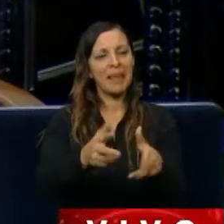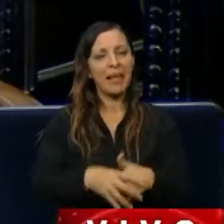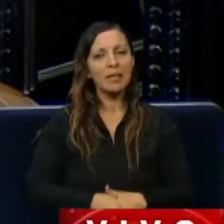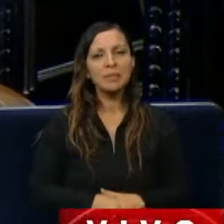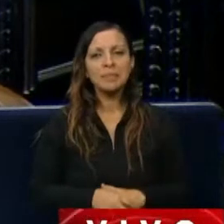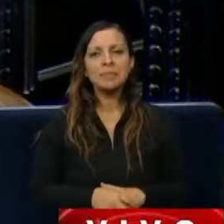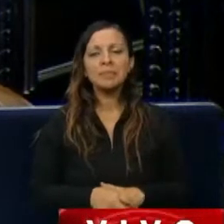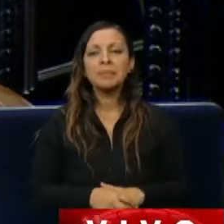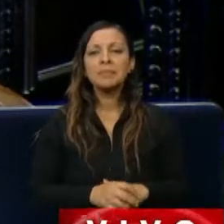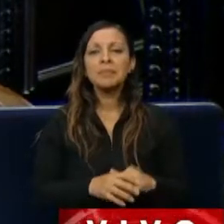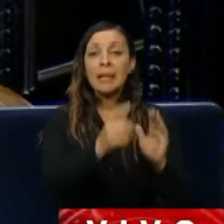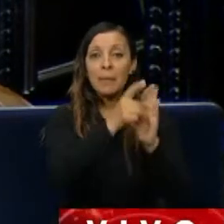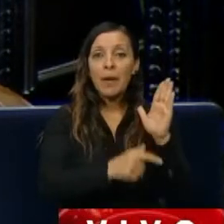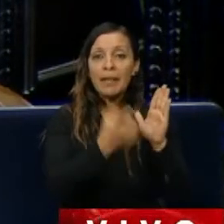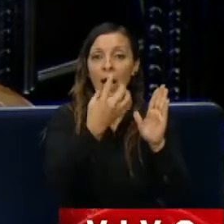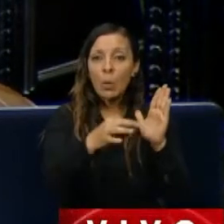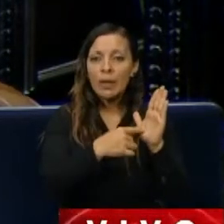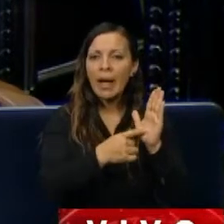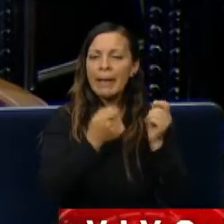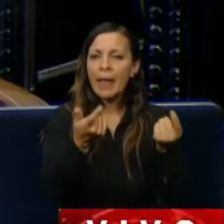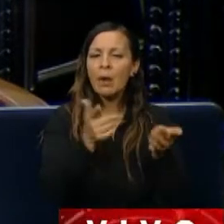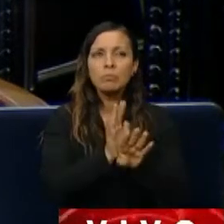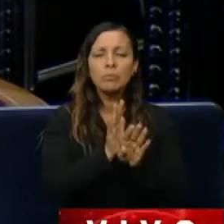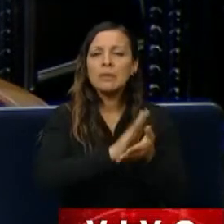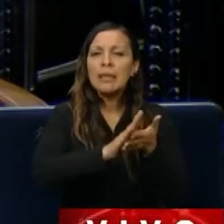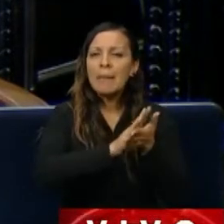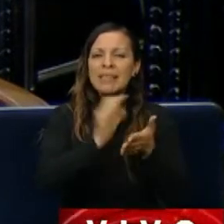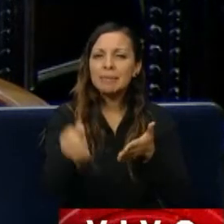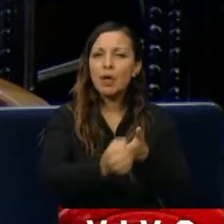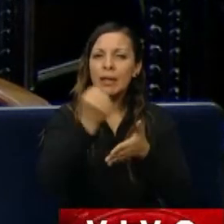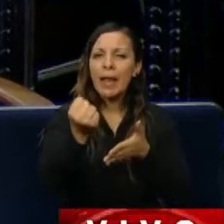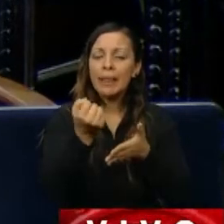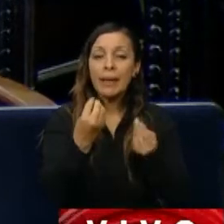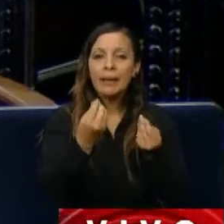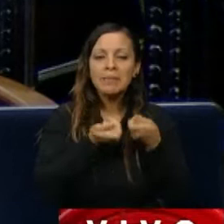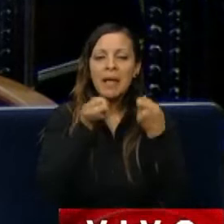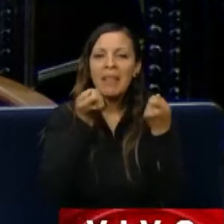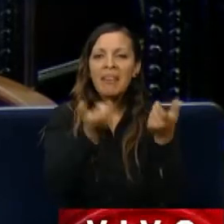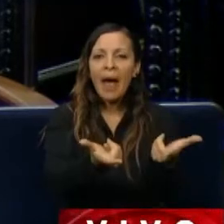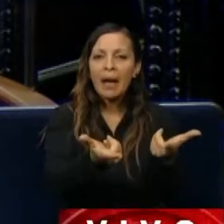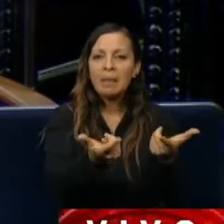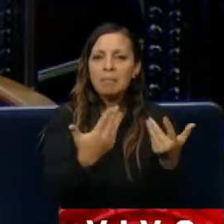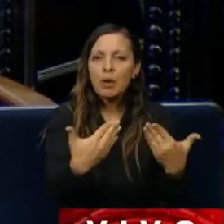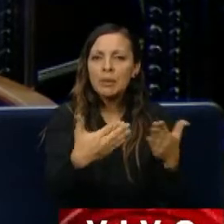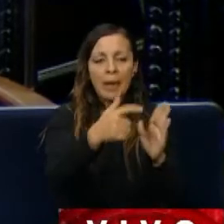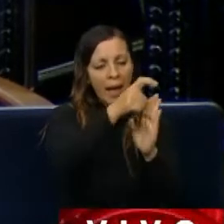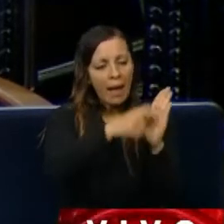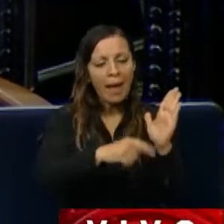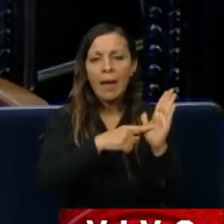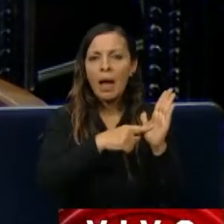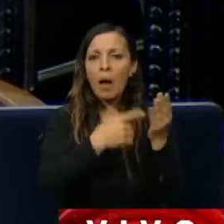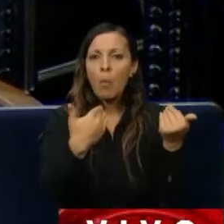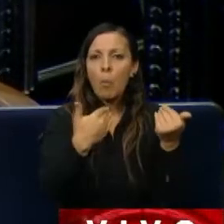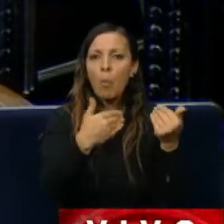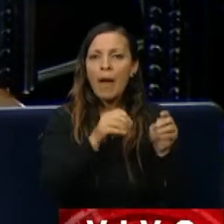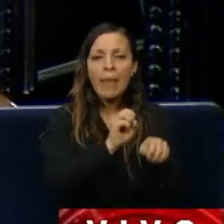recepta un principio que es fundamental, y es asegurar que la oferta electoral llegue a cada uno